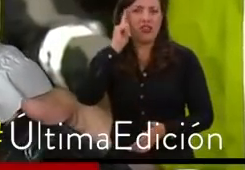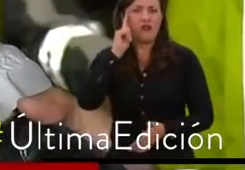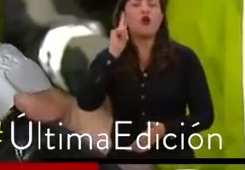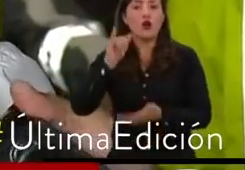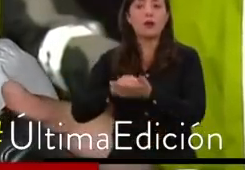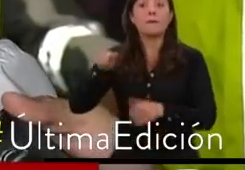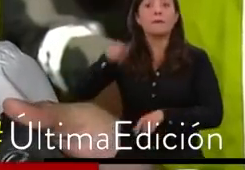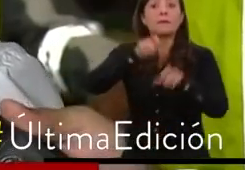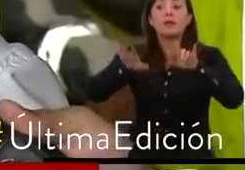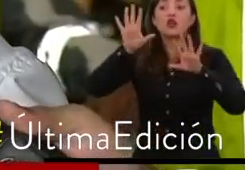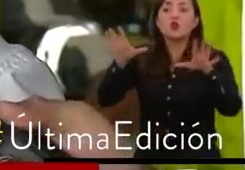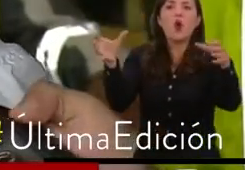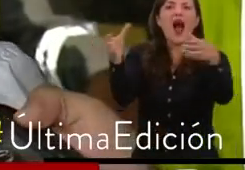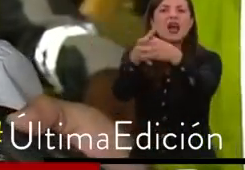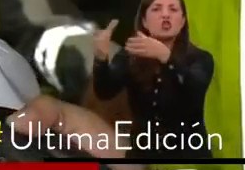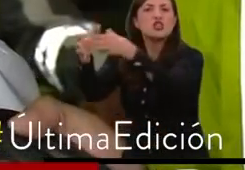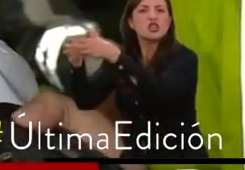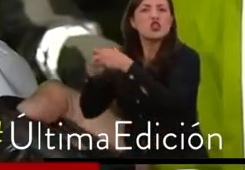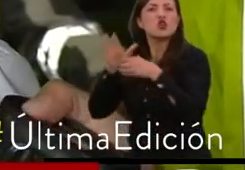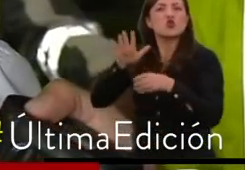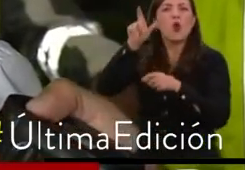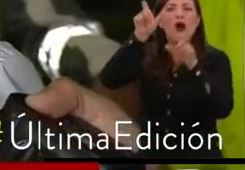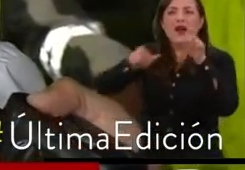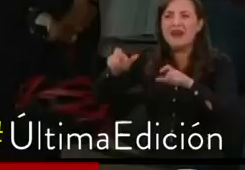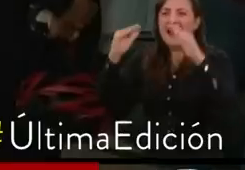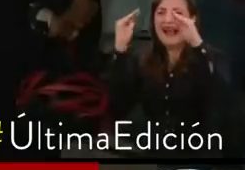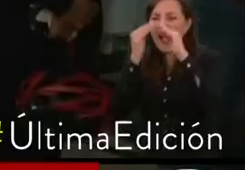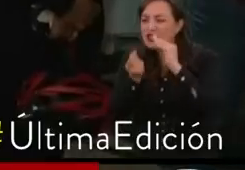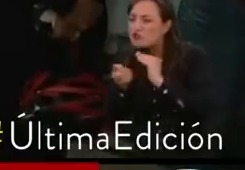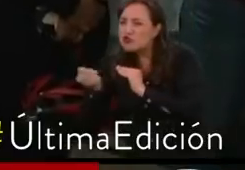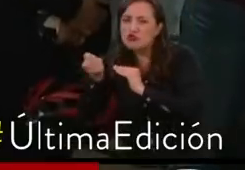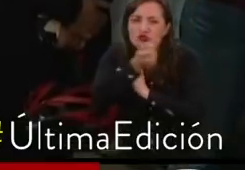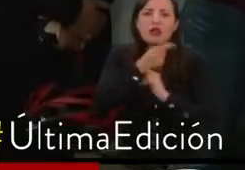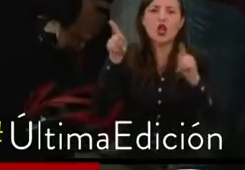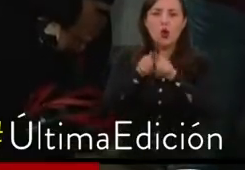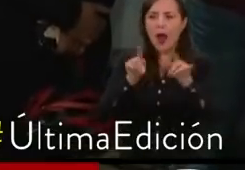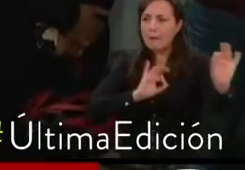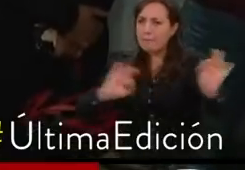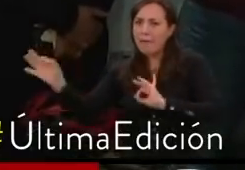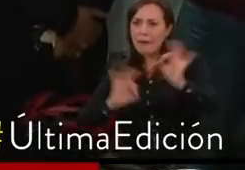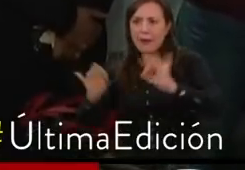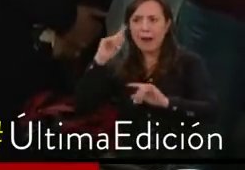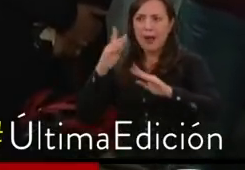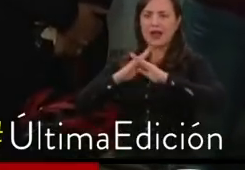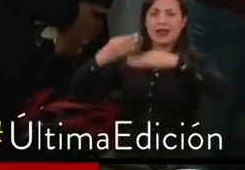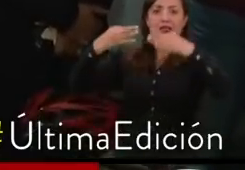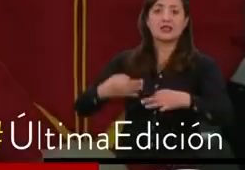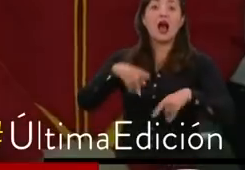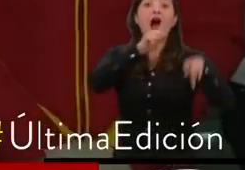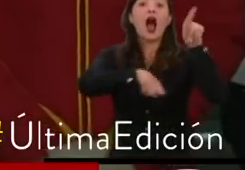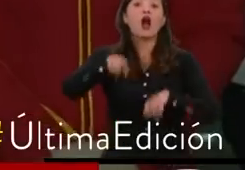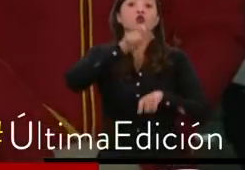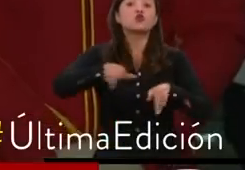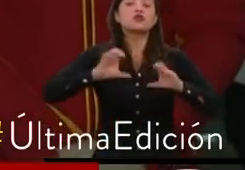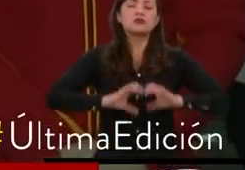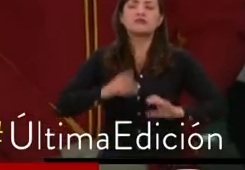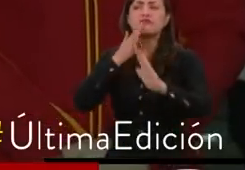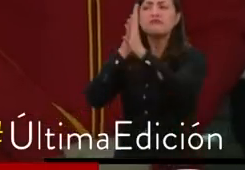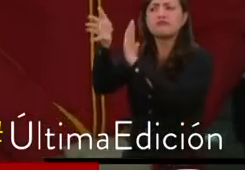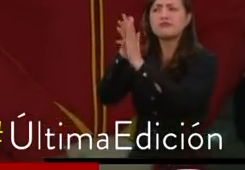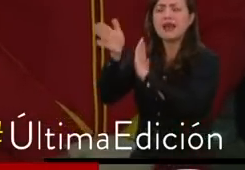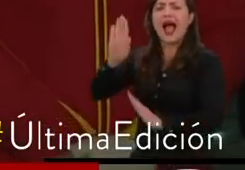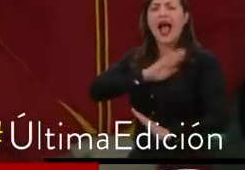también buscando organizarse en torno a su frente de seguridad. Algunos ciudadanos explicaron al distrito sus preocupaciones